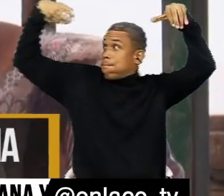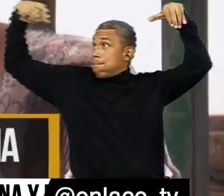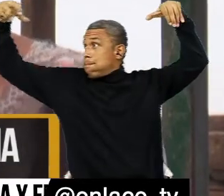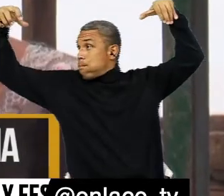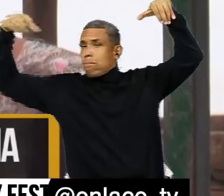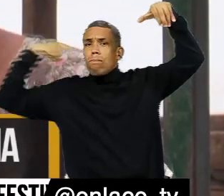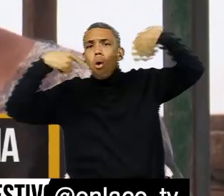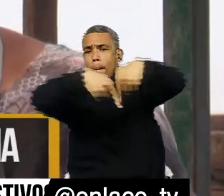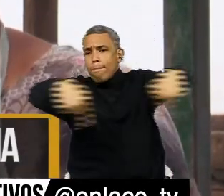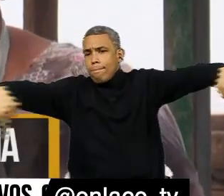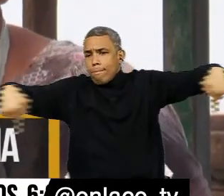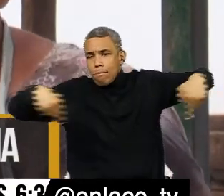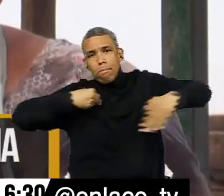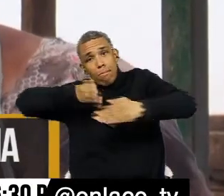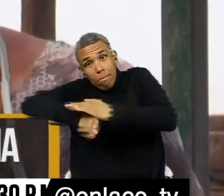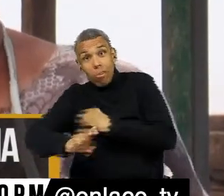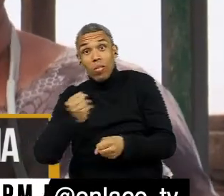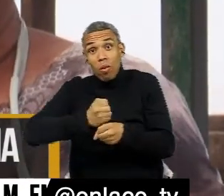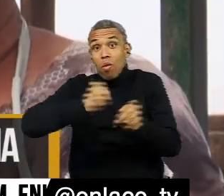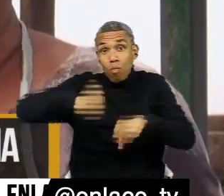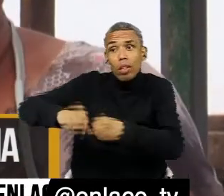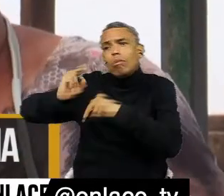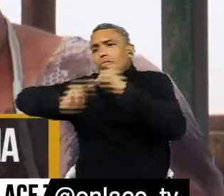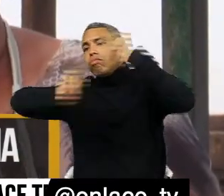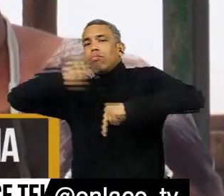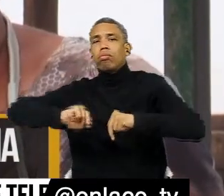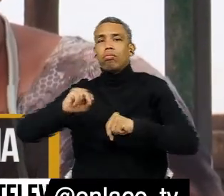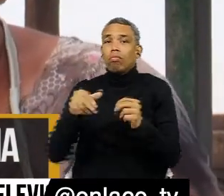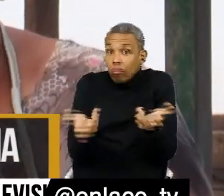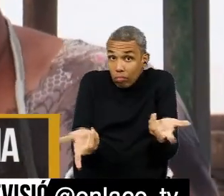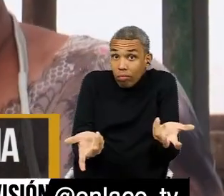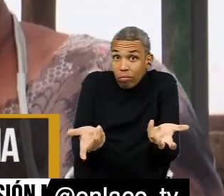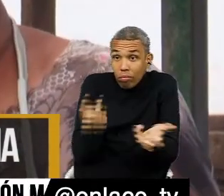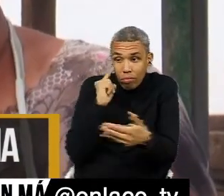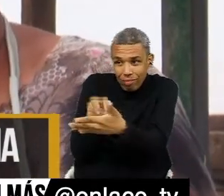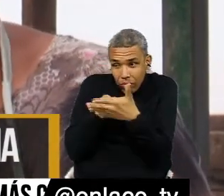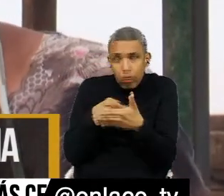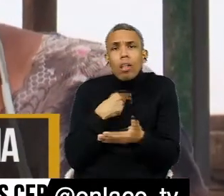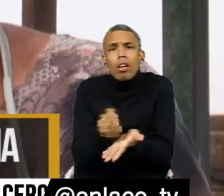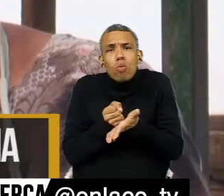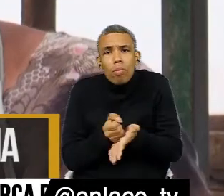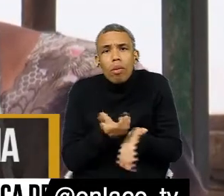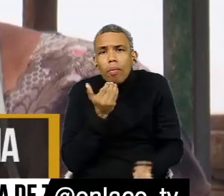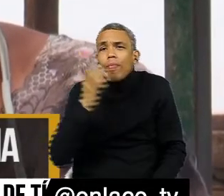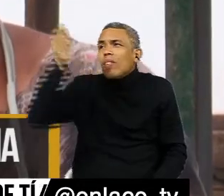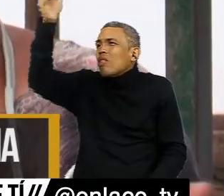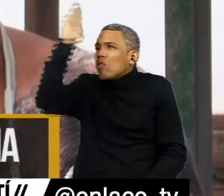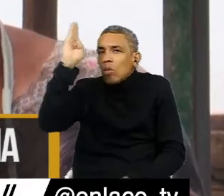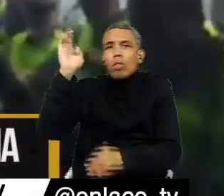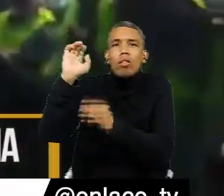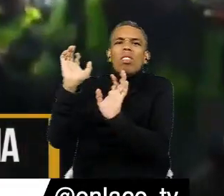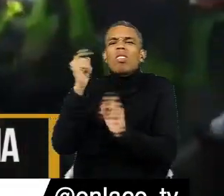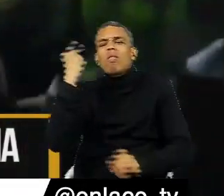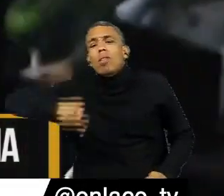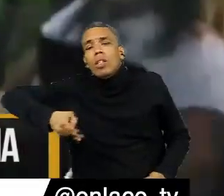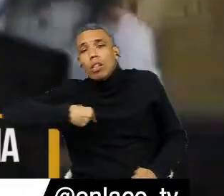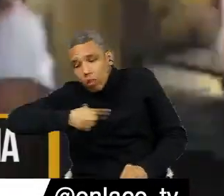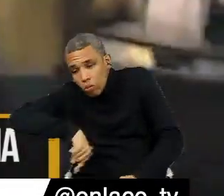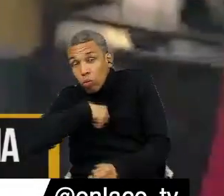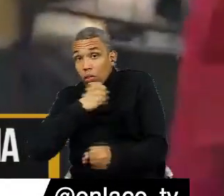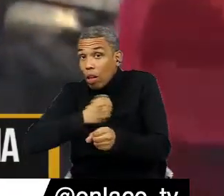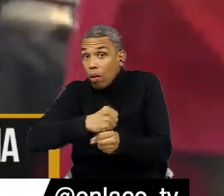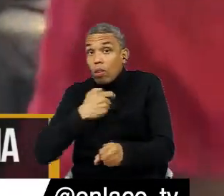es nada. Nosotros necesitamos fuente de trabajo porque nacimos desde que Dios los creó, fue para trabajar, no para hacerle daño a nadie. Los hechos